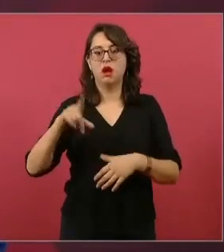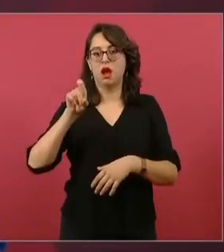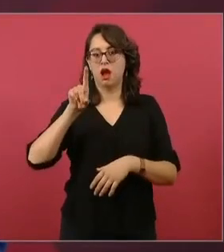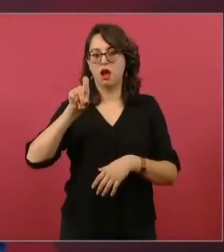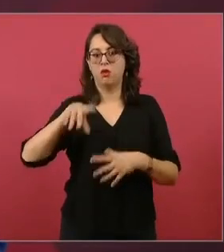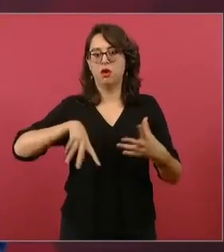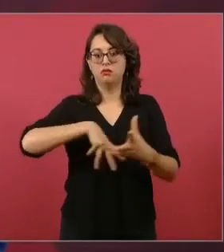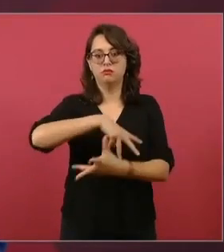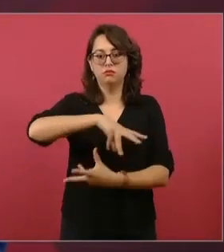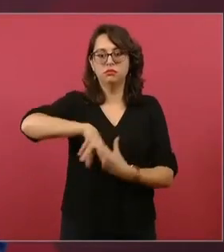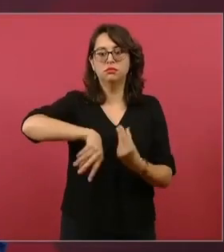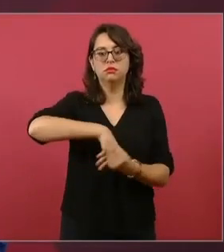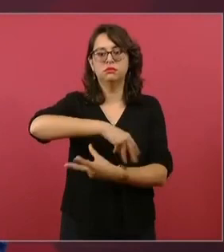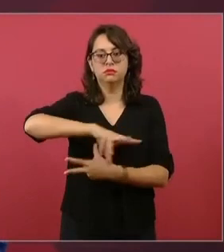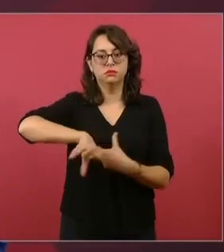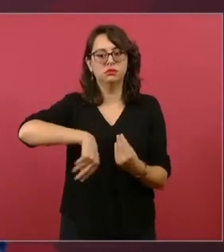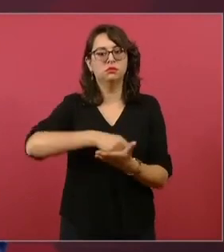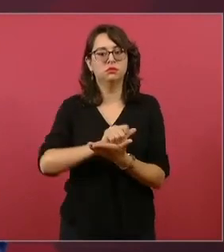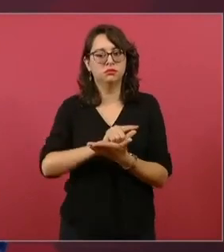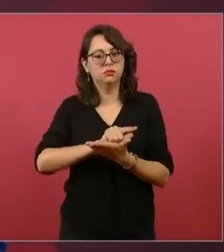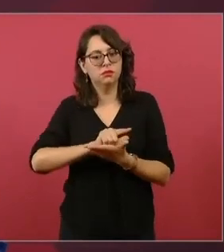país.